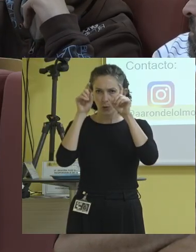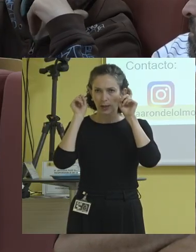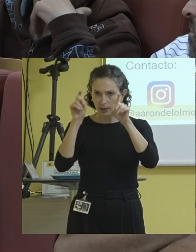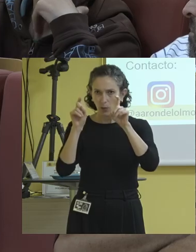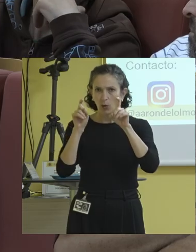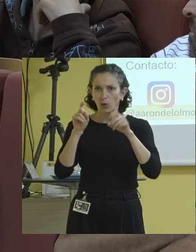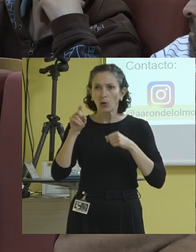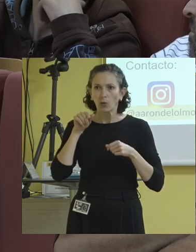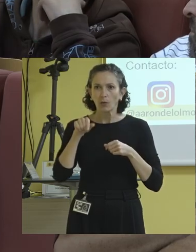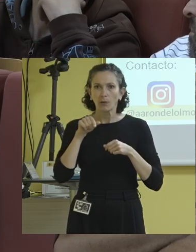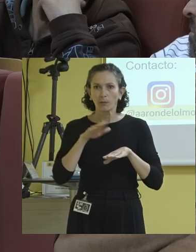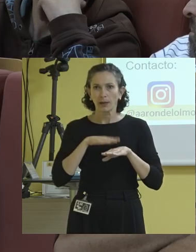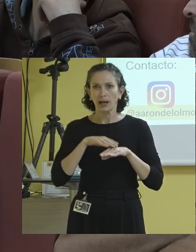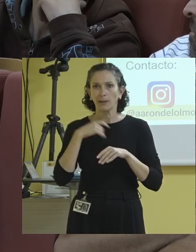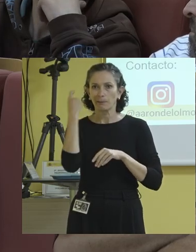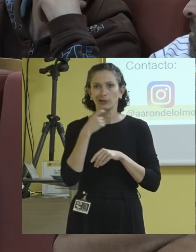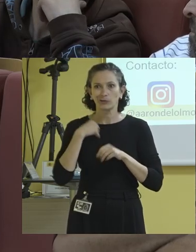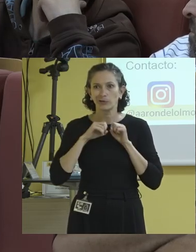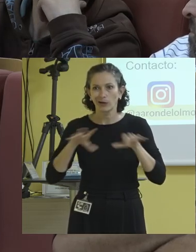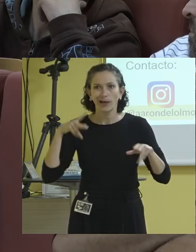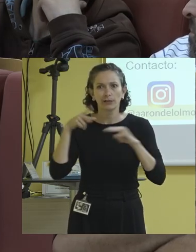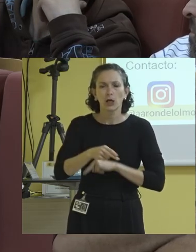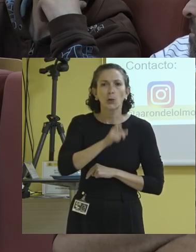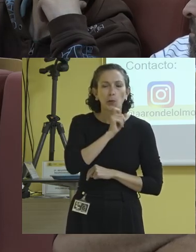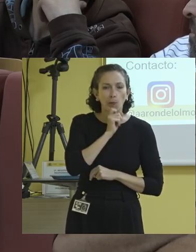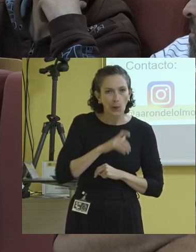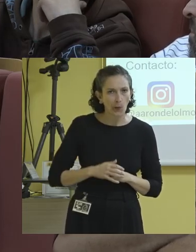para evitar la divulgación de neuromitos